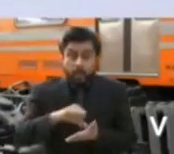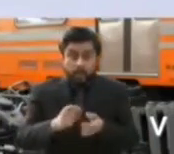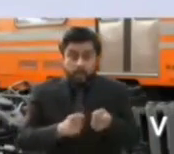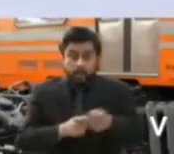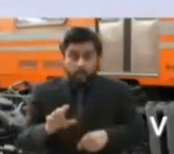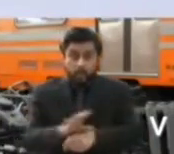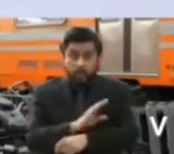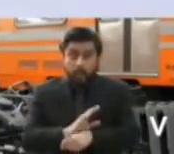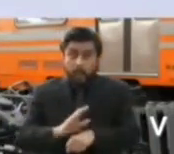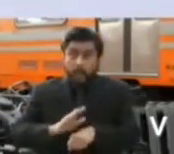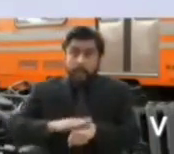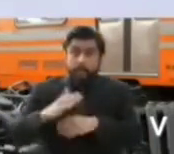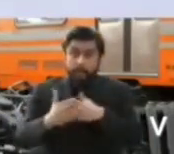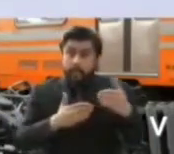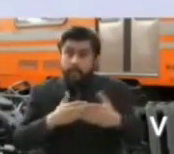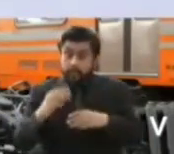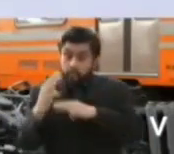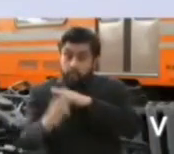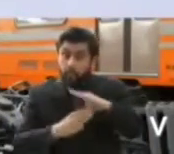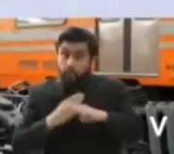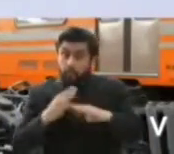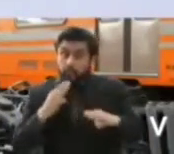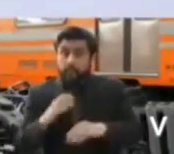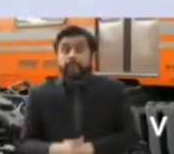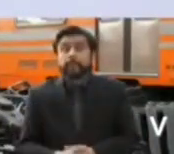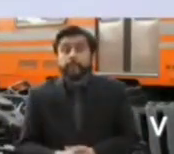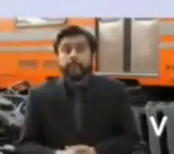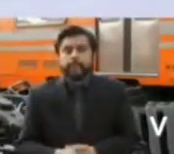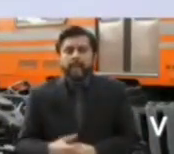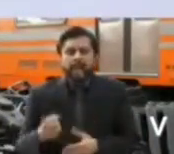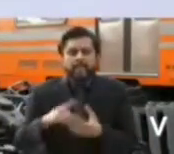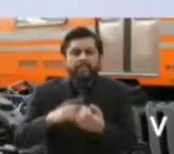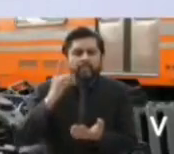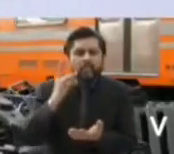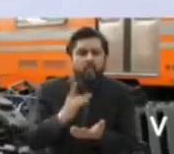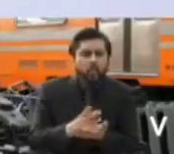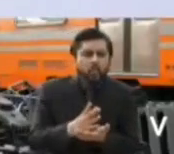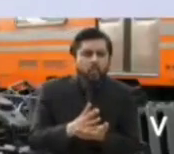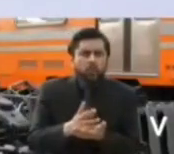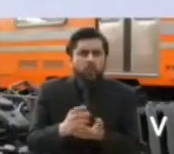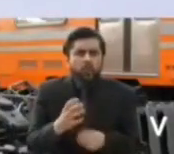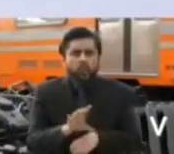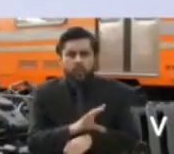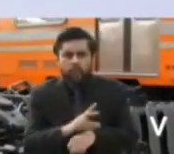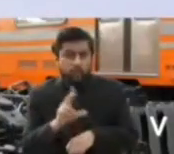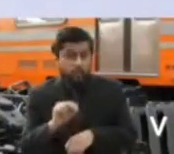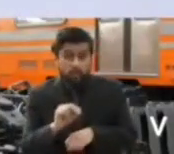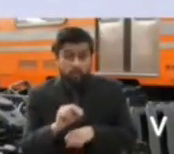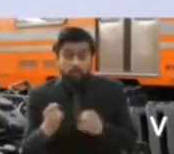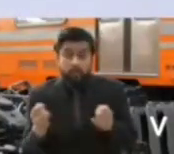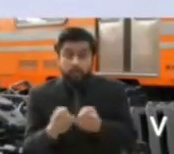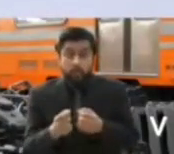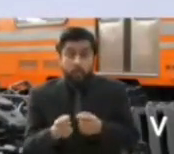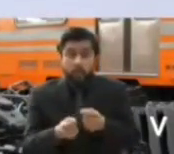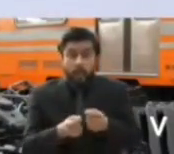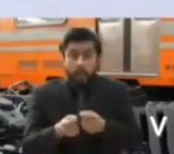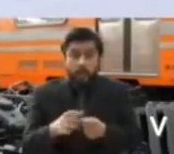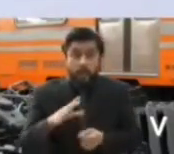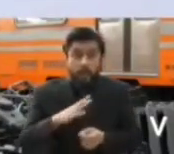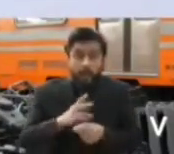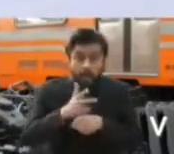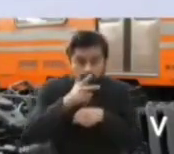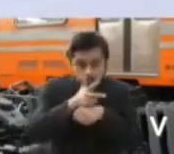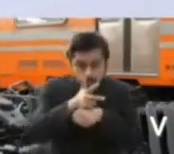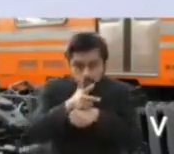del mundo. Va a tener en el mismo lugar no solamente todo lo que tiene que ver con la operación del metro, sino también inclusive las cámaras de